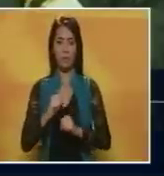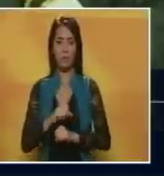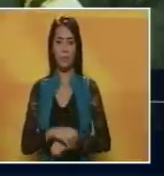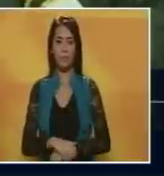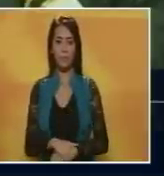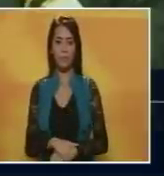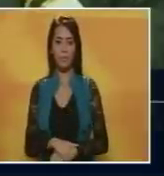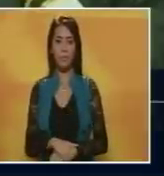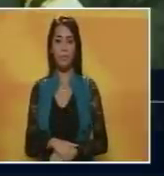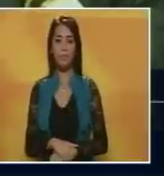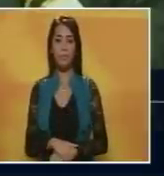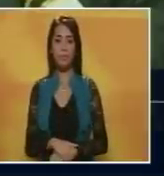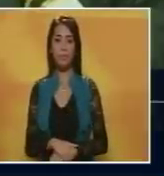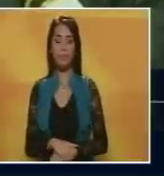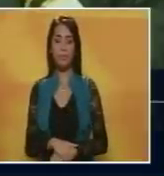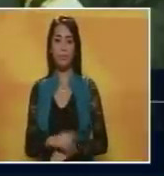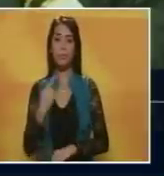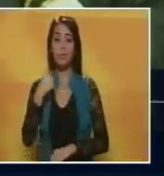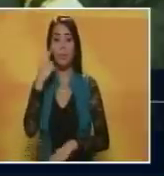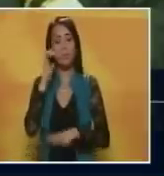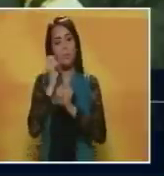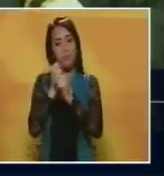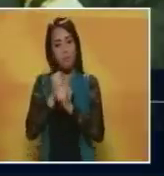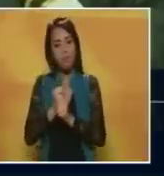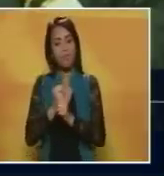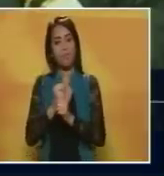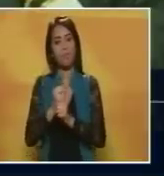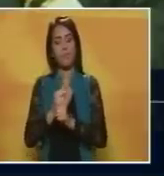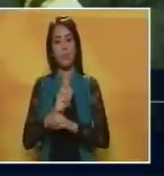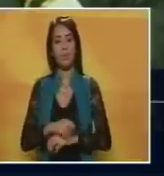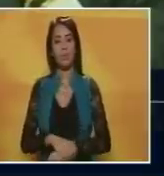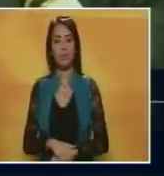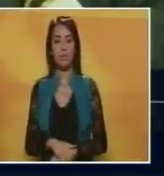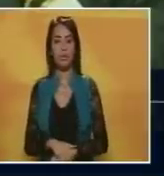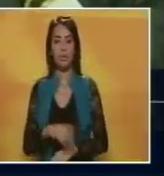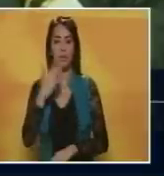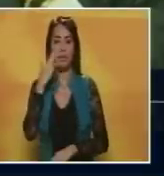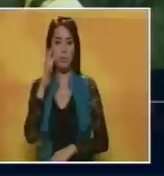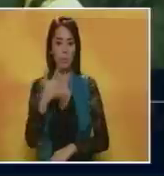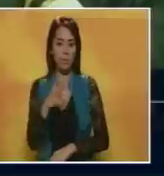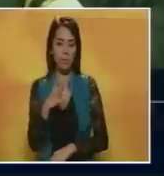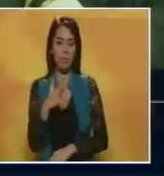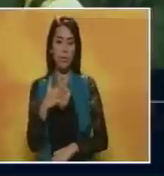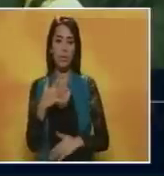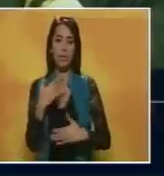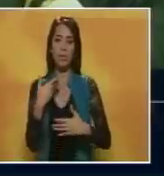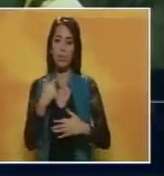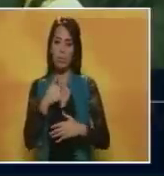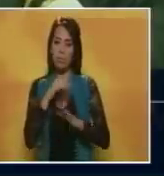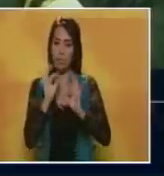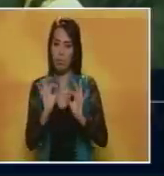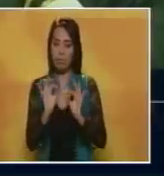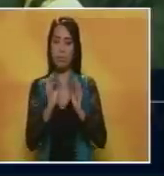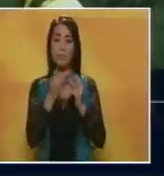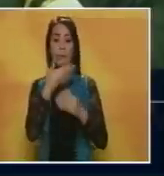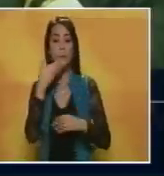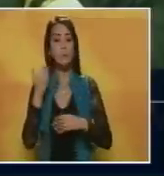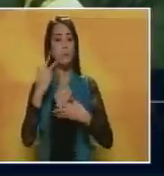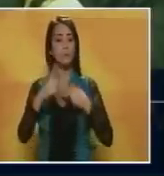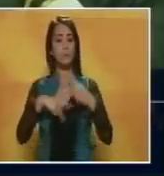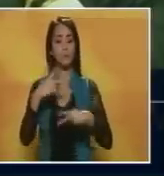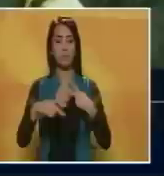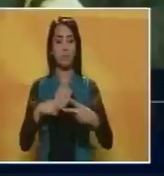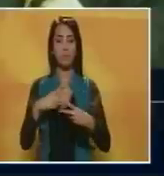mayor profundidad y yo aspiro que en mediano plazo nosotros podamos regularizar todo el